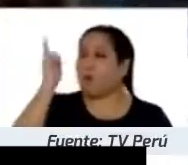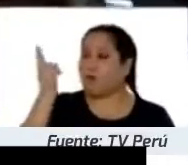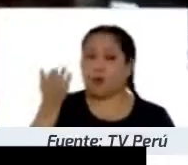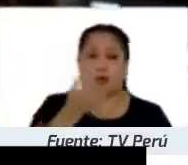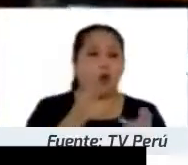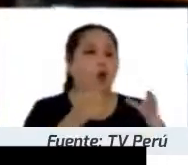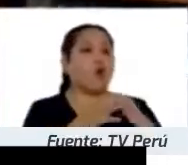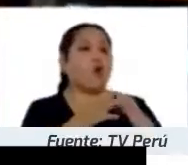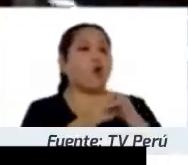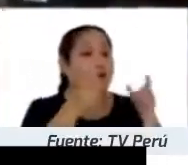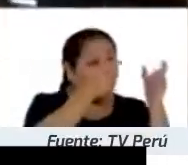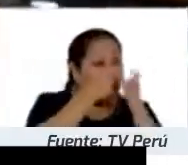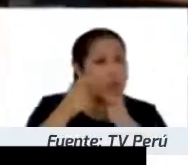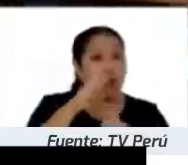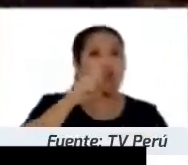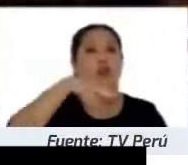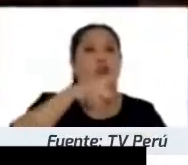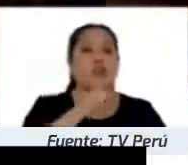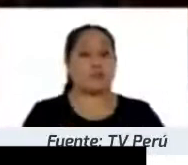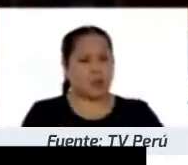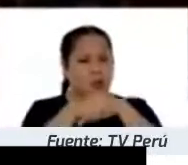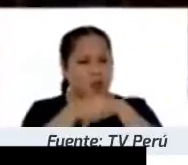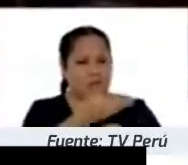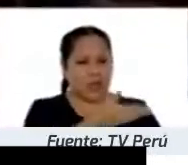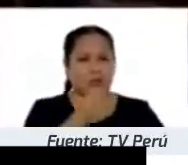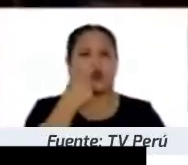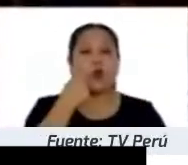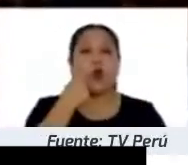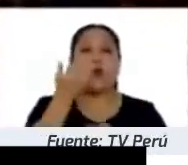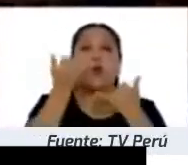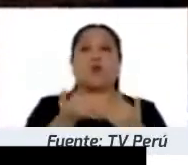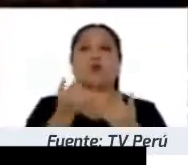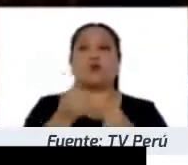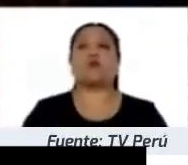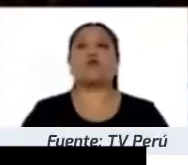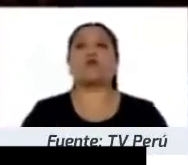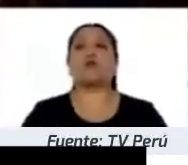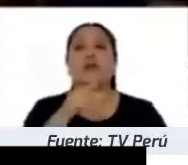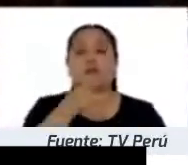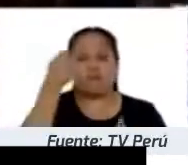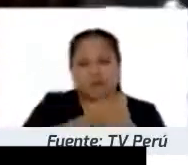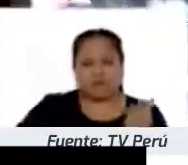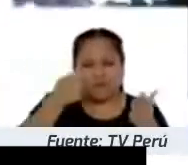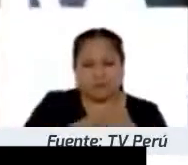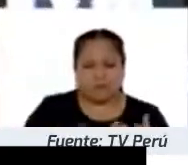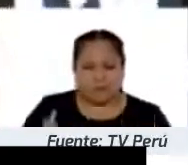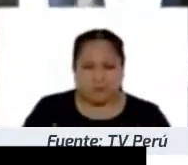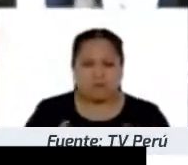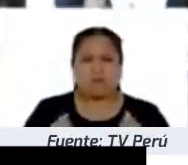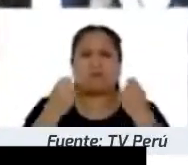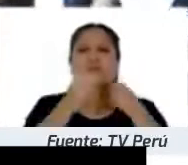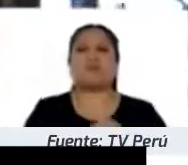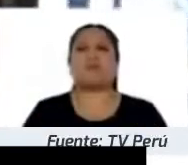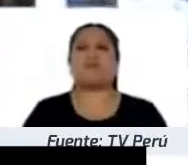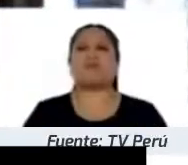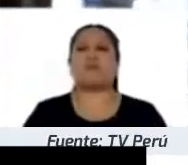ronderos, saludar a esos hombres que el día de hoy, ¡bravo!, han estado en este momento,